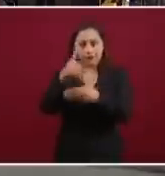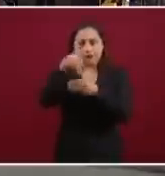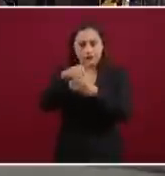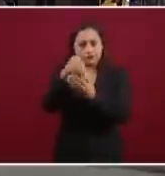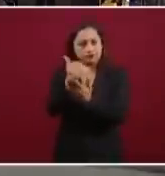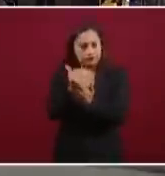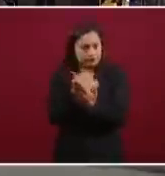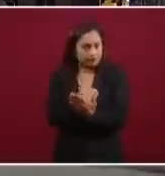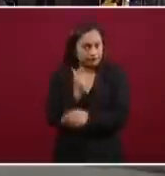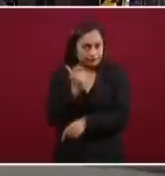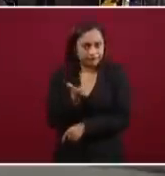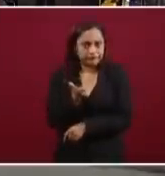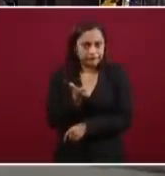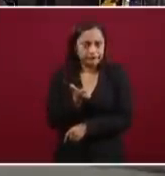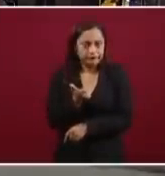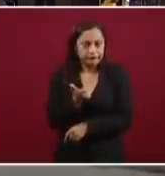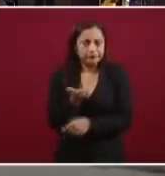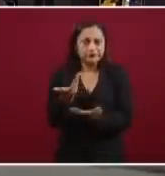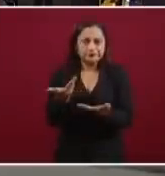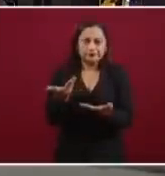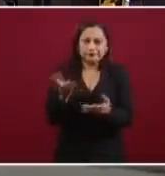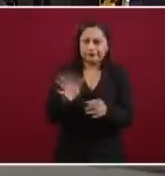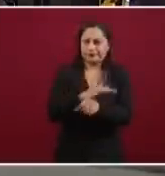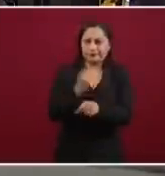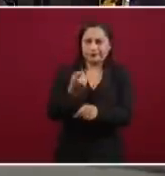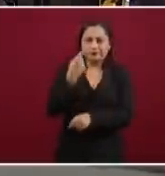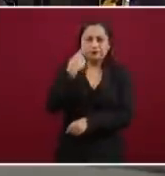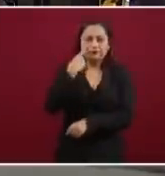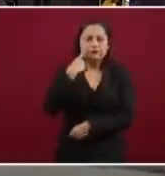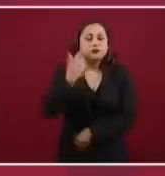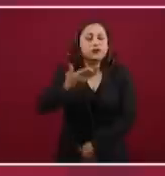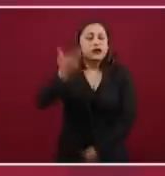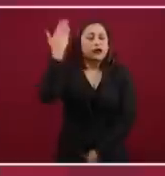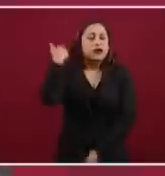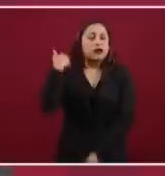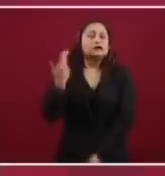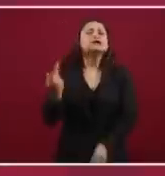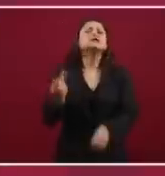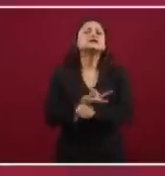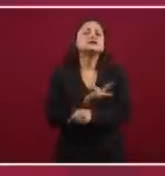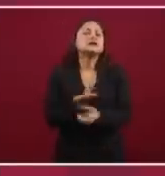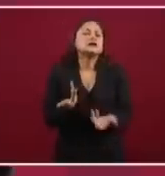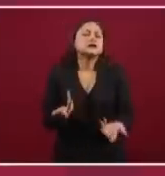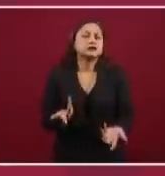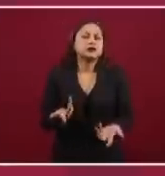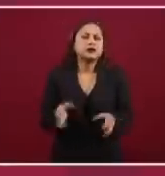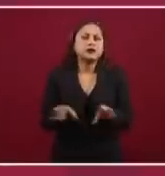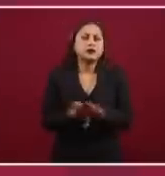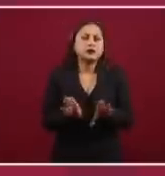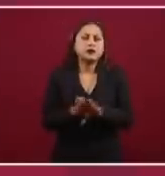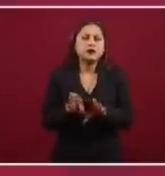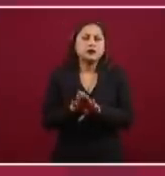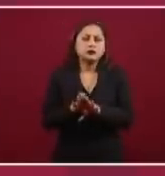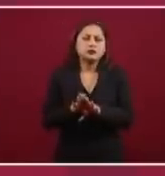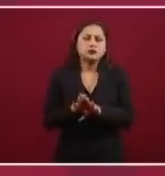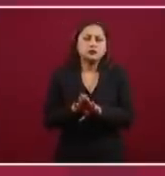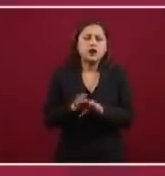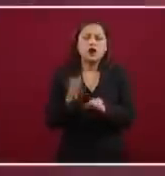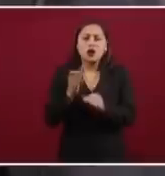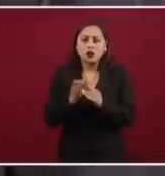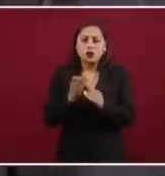Por eso todo este desconcierto que al mismo tiempo lleva a reacomodos, que hay que